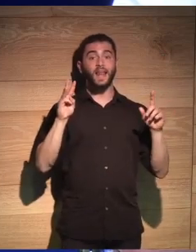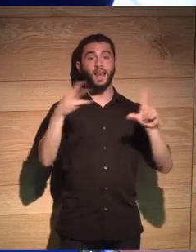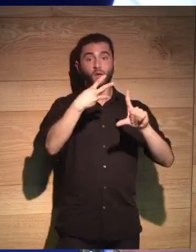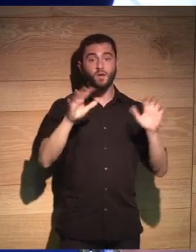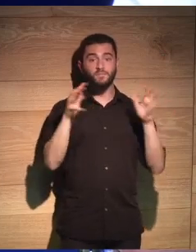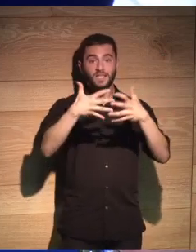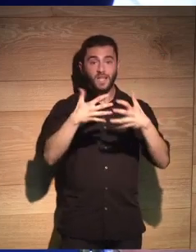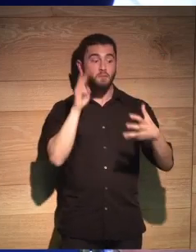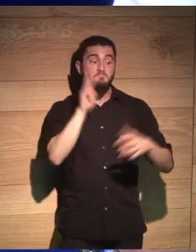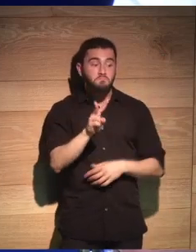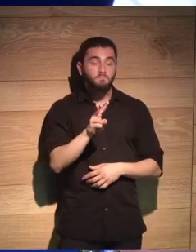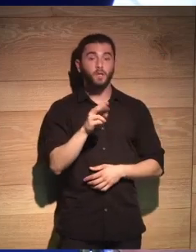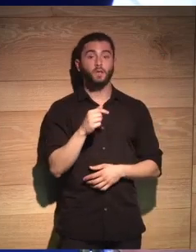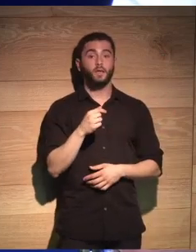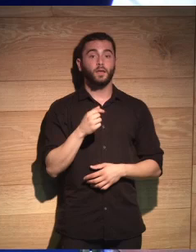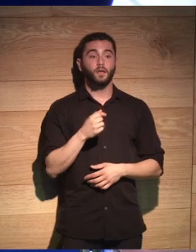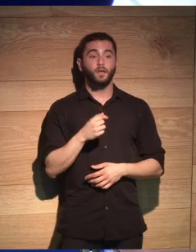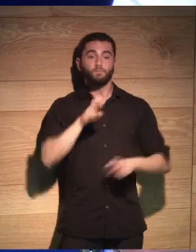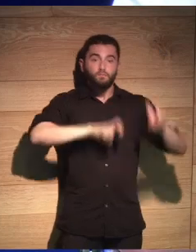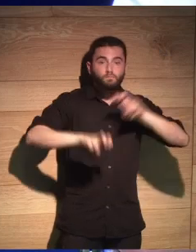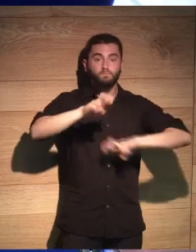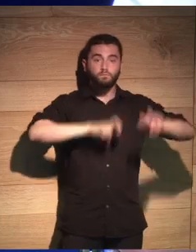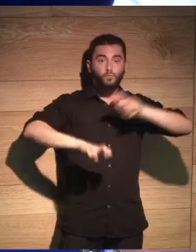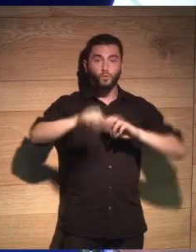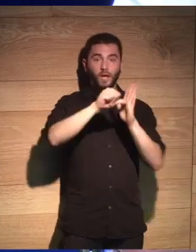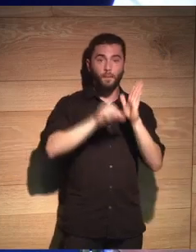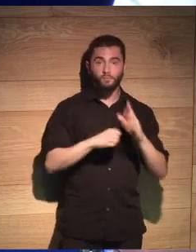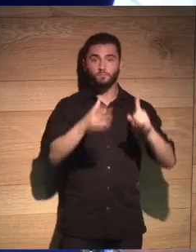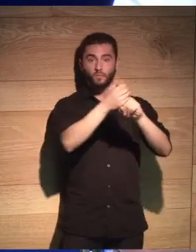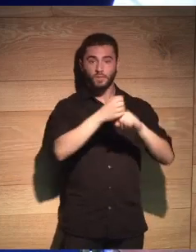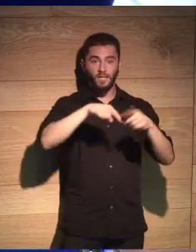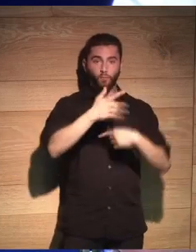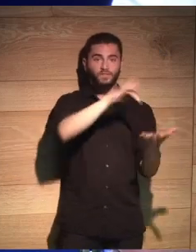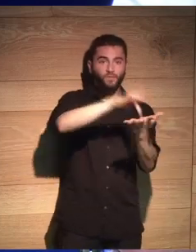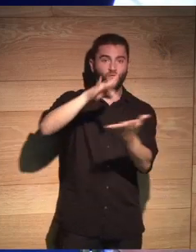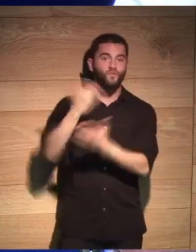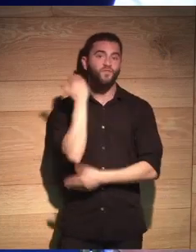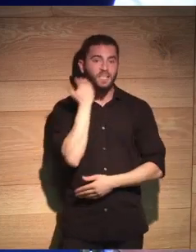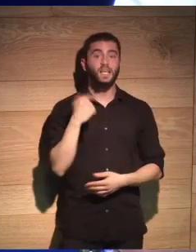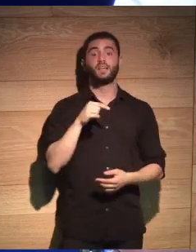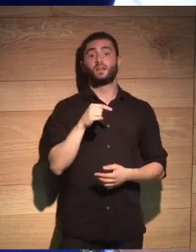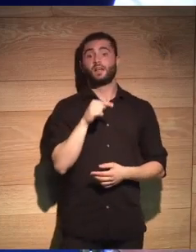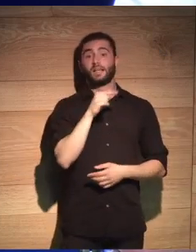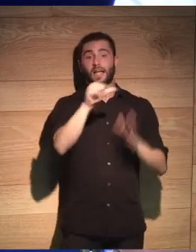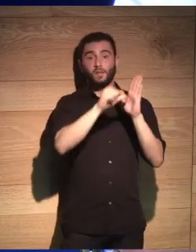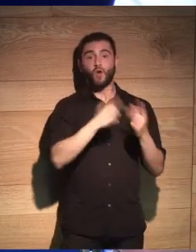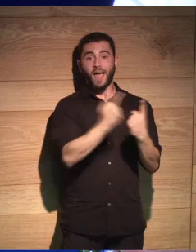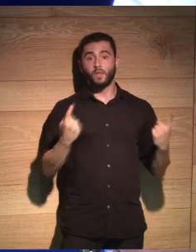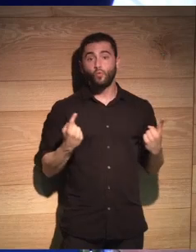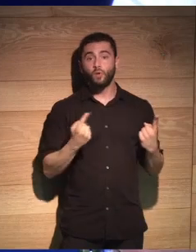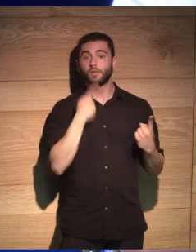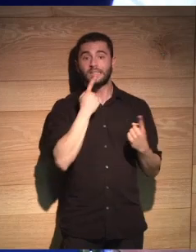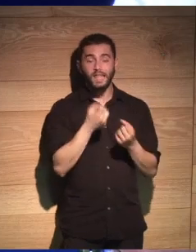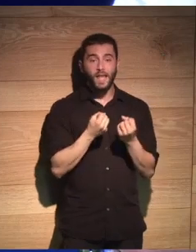un poco realmente para encontrar un capítulo, y luego ya vi las fechas. Se veía, en cada capítulo pone